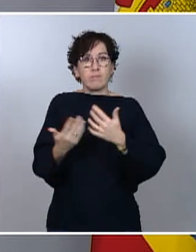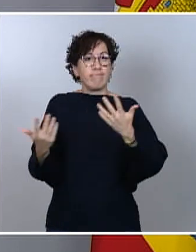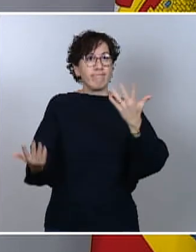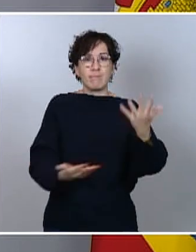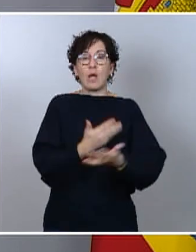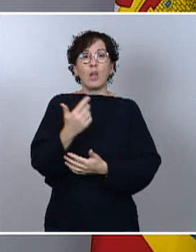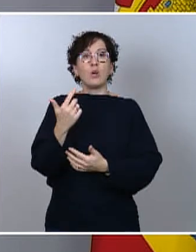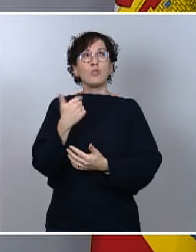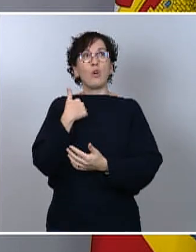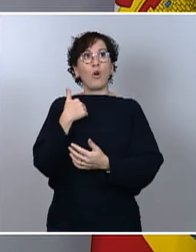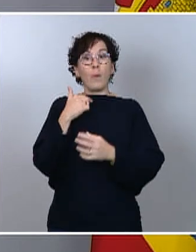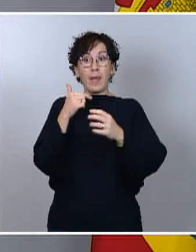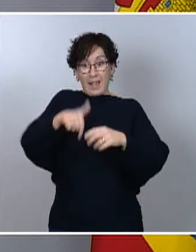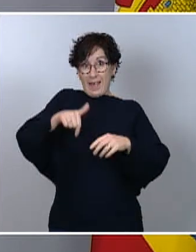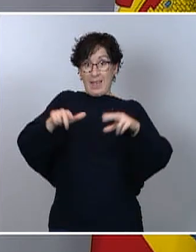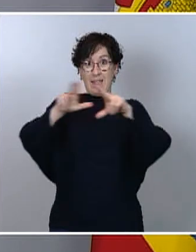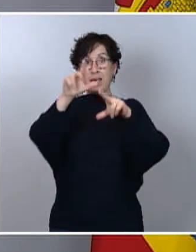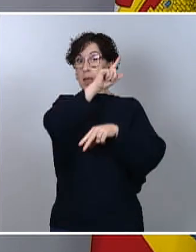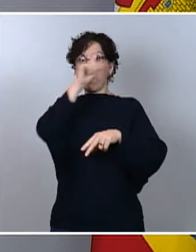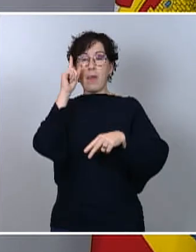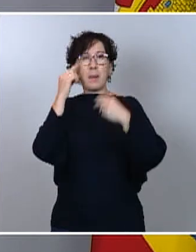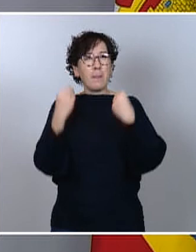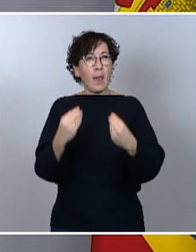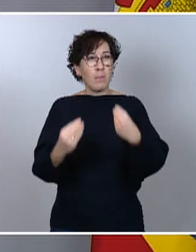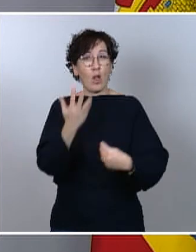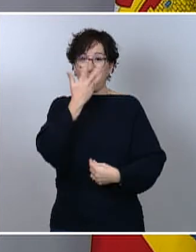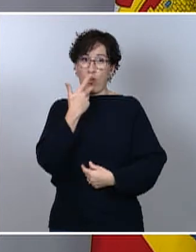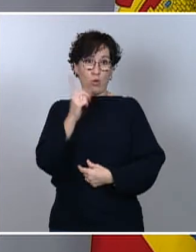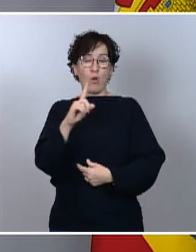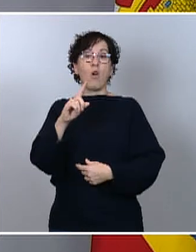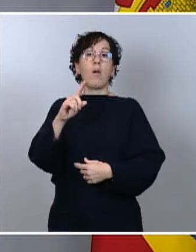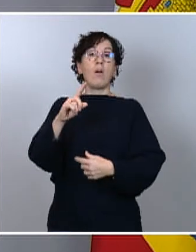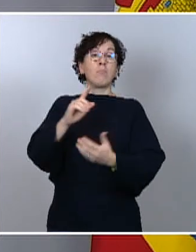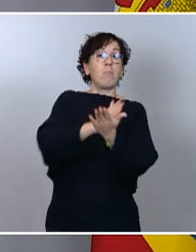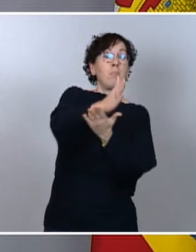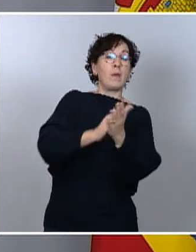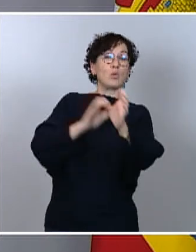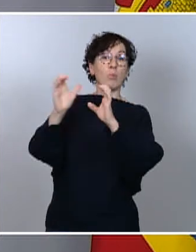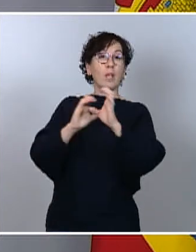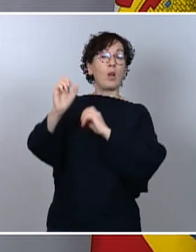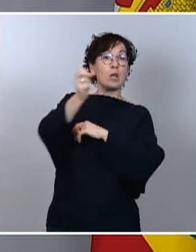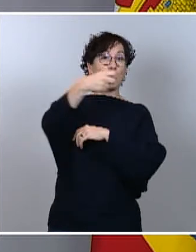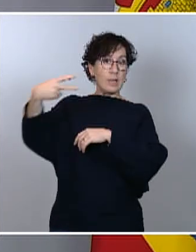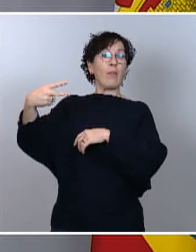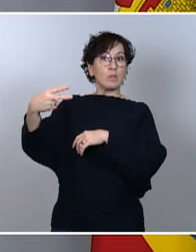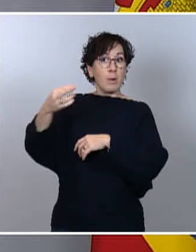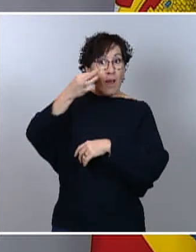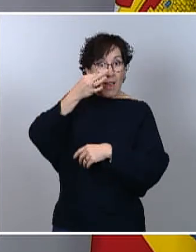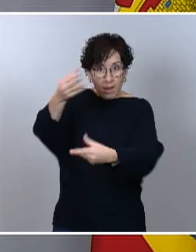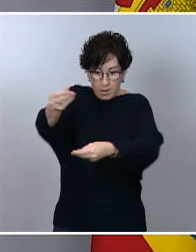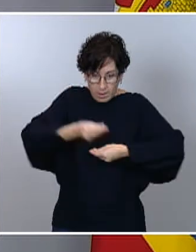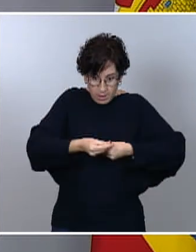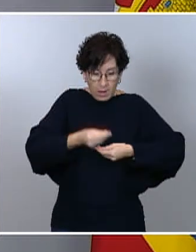de Madrid. He visto los resultados en los medios, pero no hemos tenido acceso o no hemos podido conseguir el informe. No sé exactamente si se